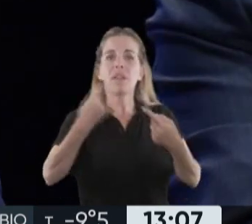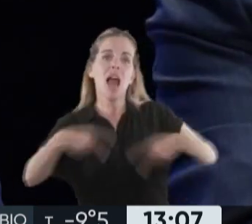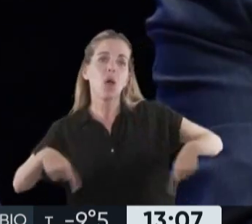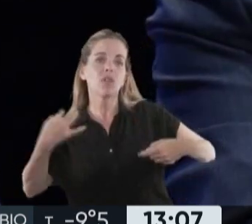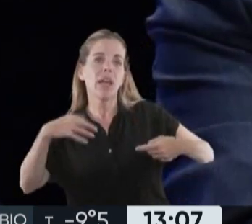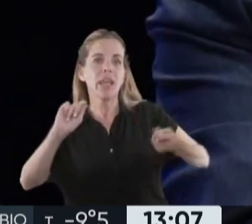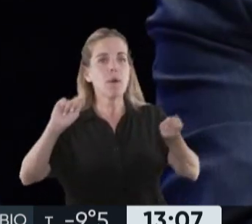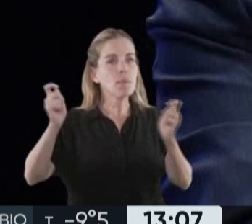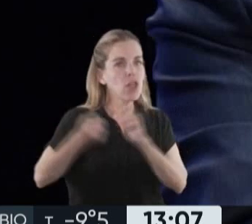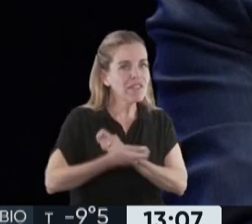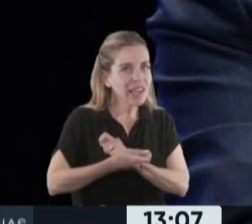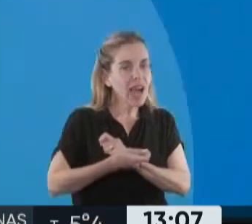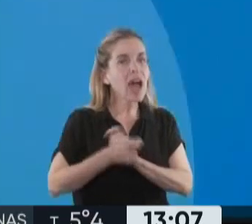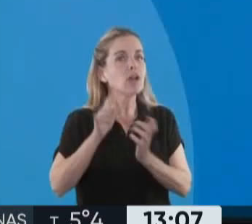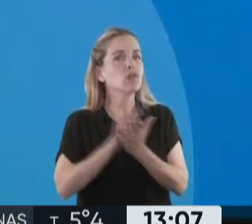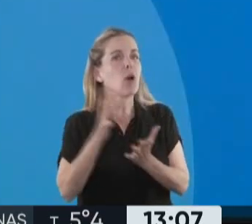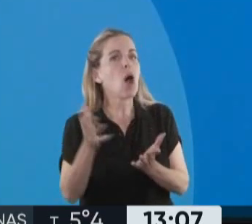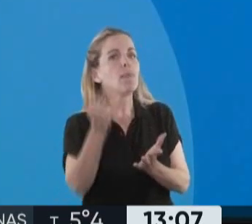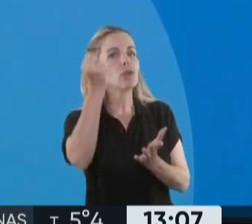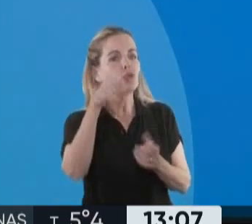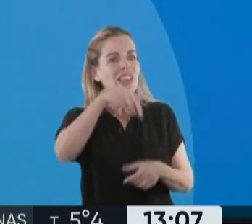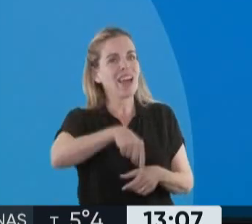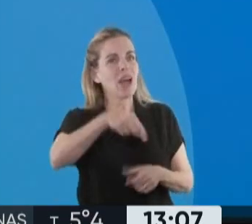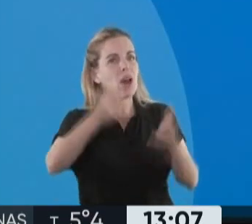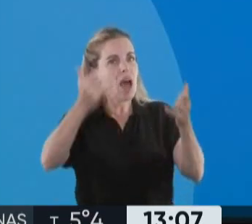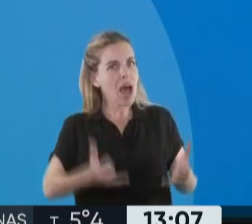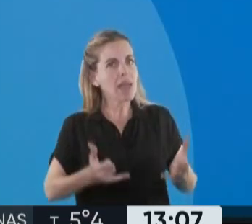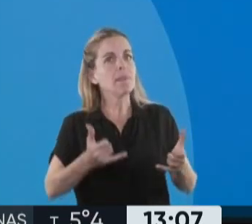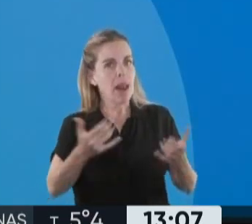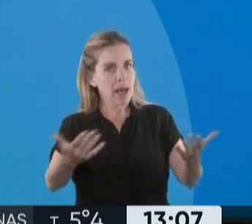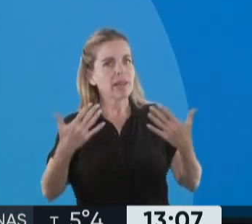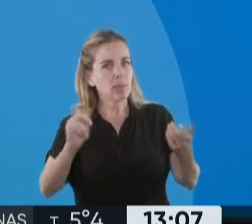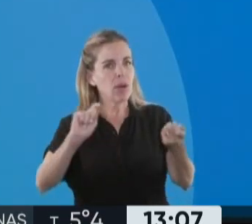sobre la oportunidad que tenemos para que ese cambio ocurra.